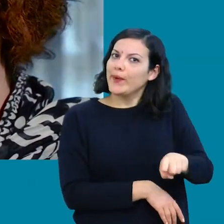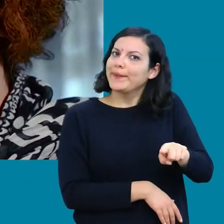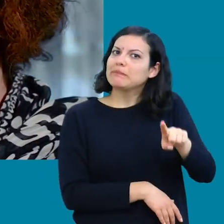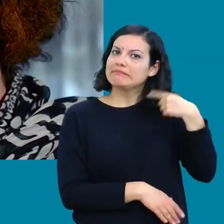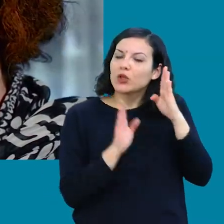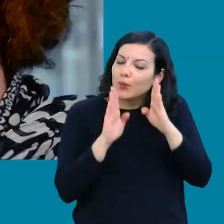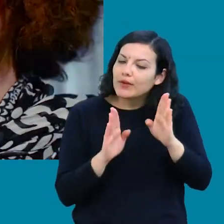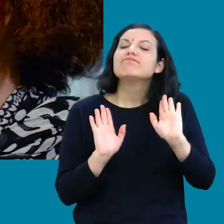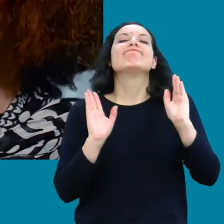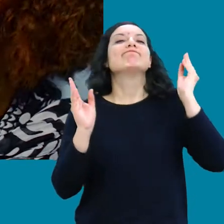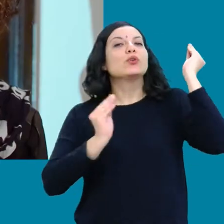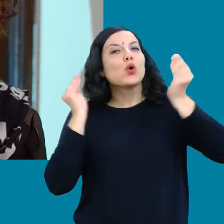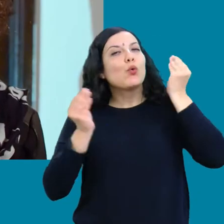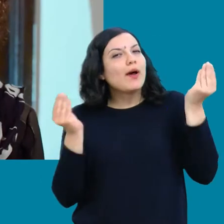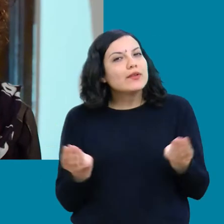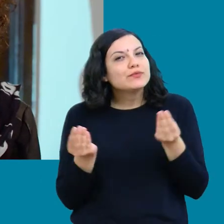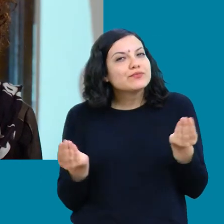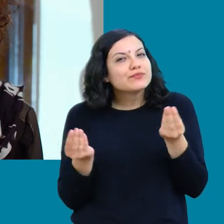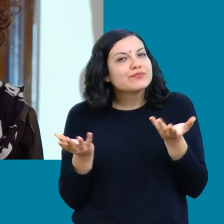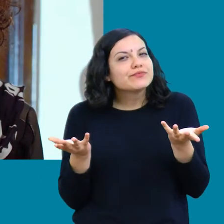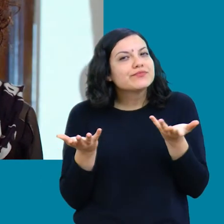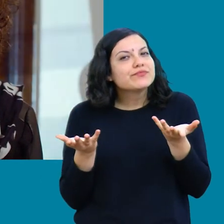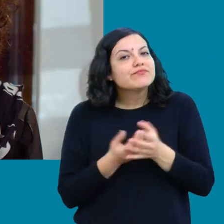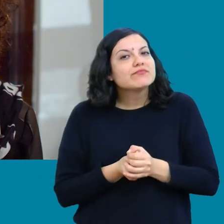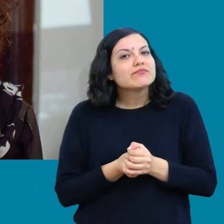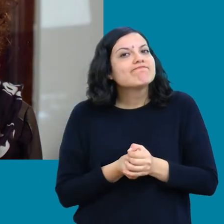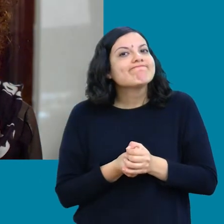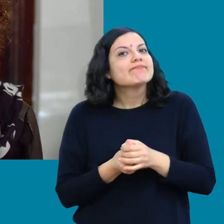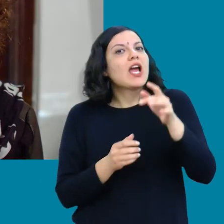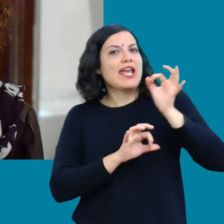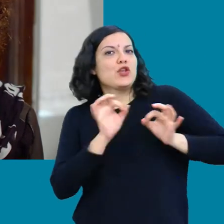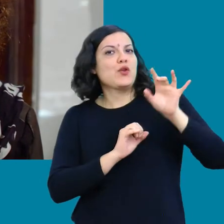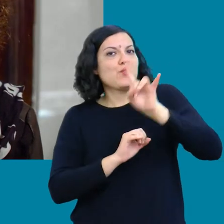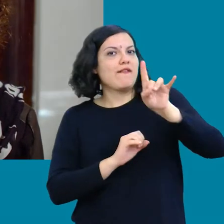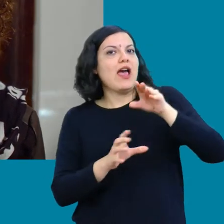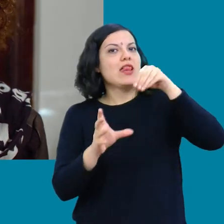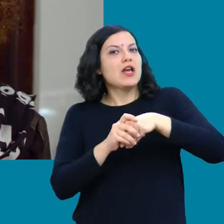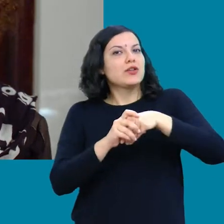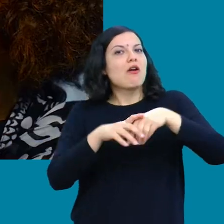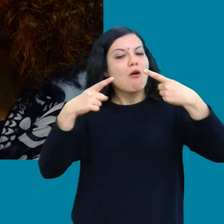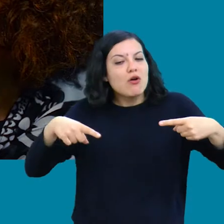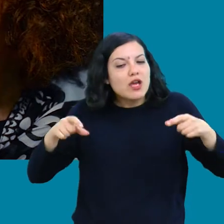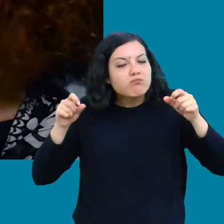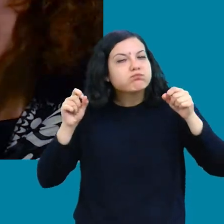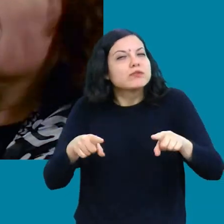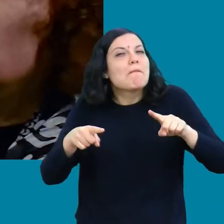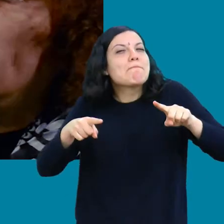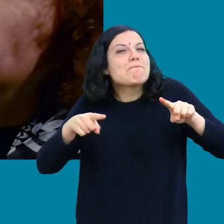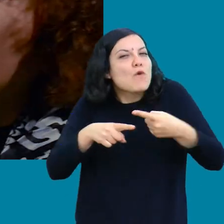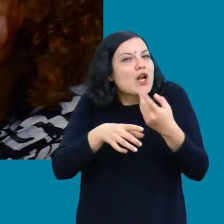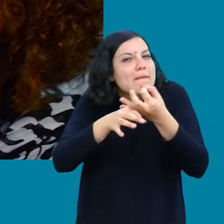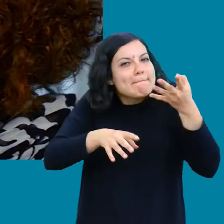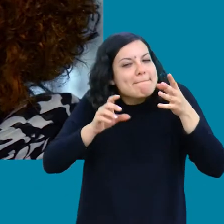1919 y nos ocupábamos, nos preocupaba, ¿no? Dentro de la historia de la universidad, sus aspectos, diríamos,